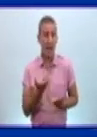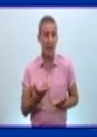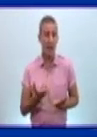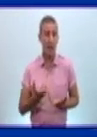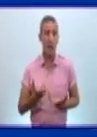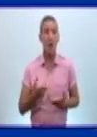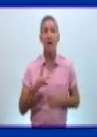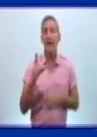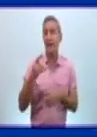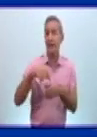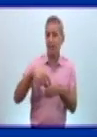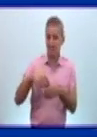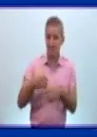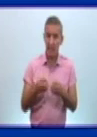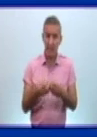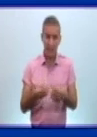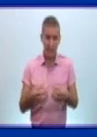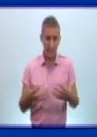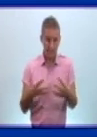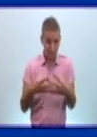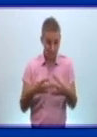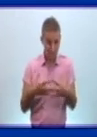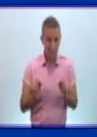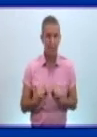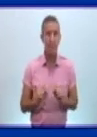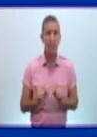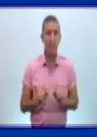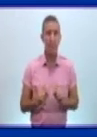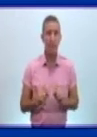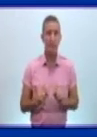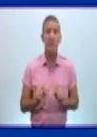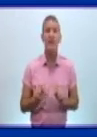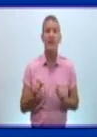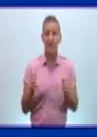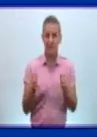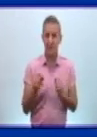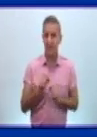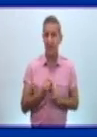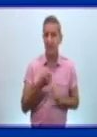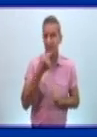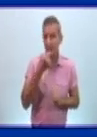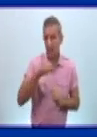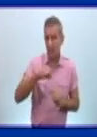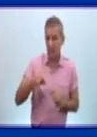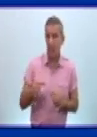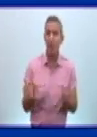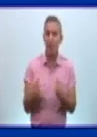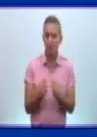cloruro de sodio, que es el sólido y es el soluto de esa disolución.